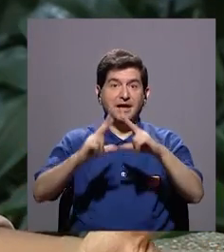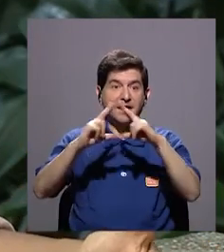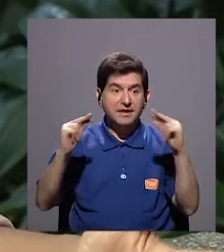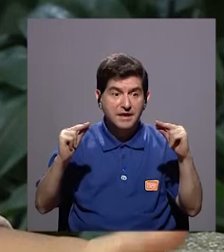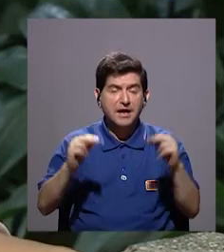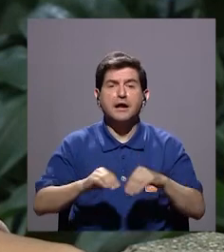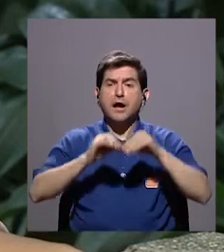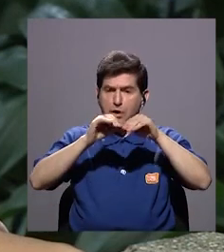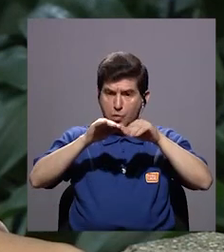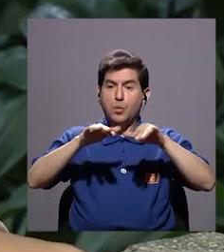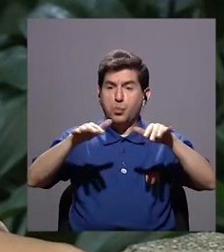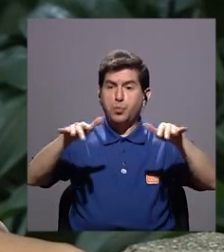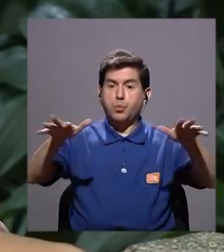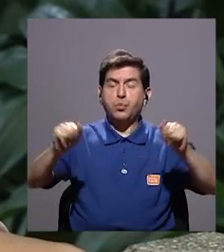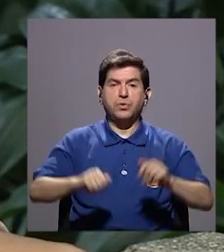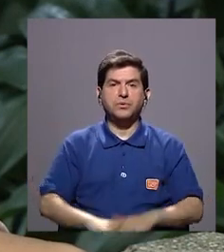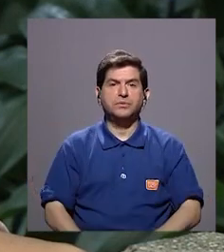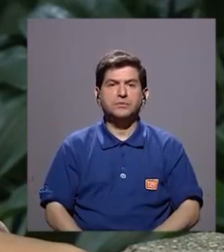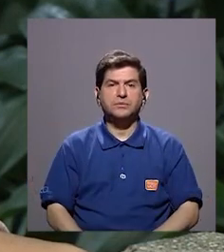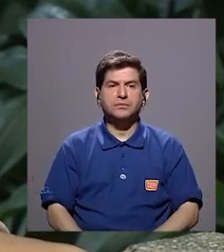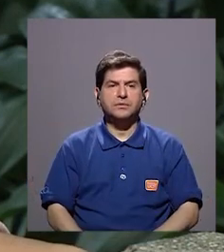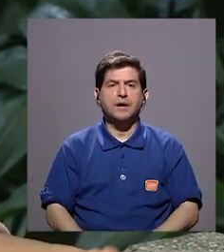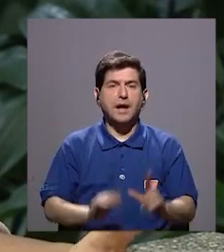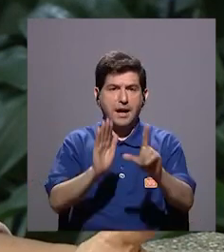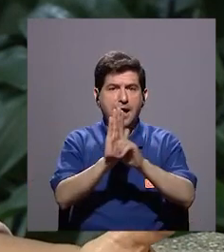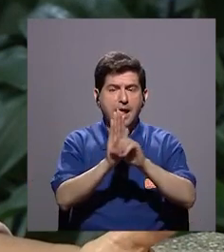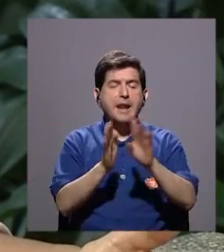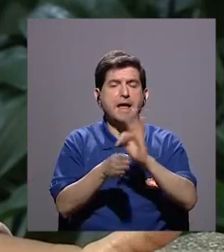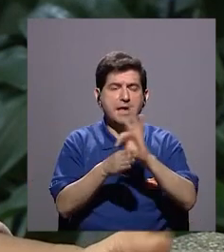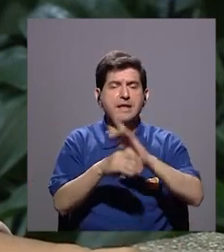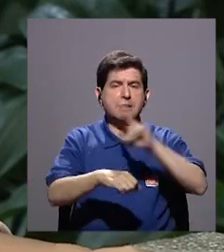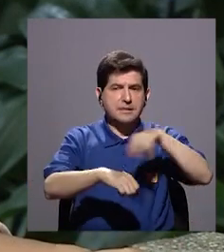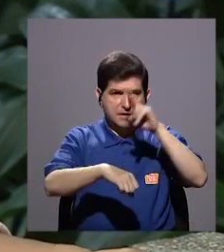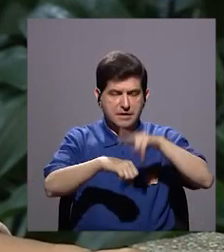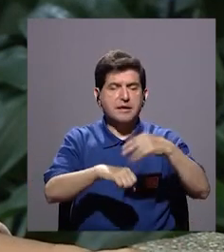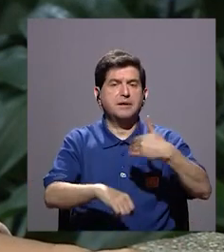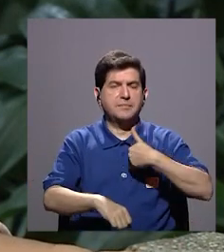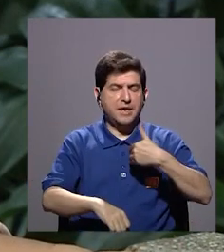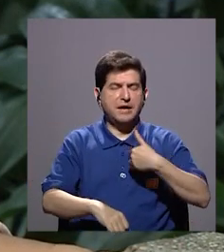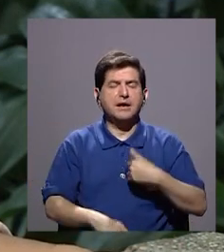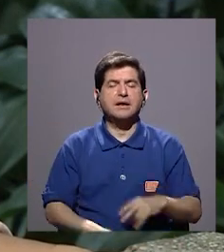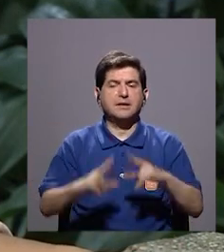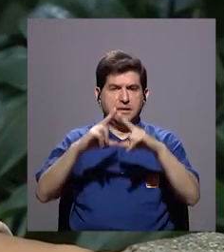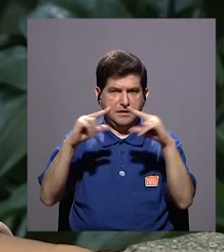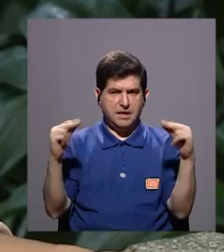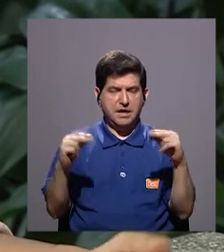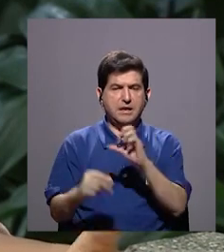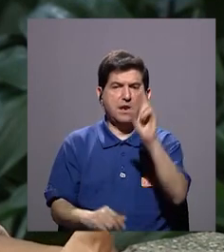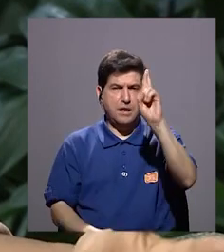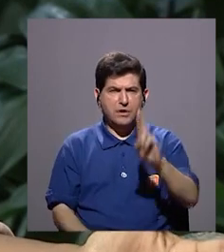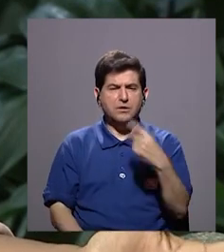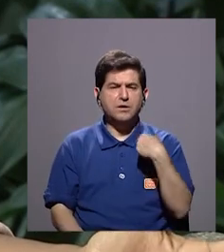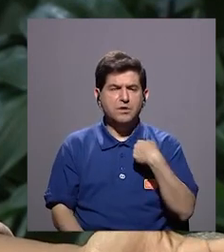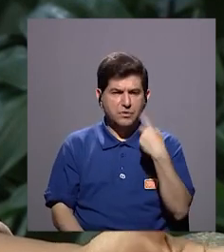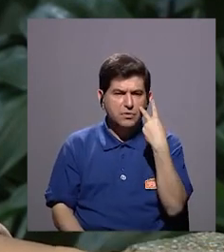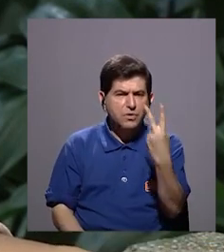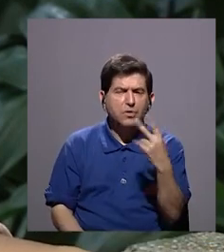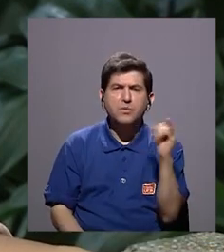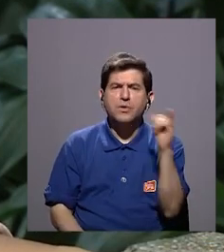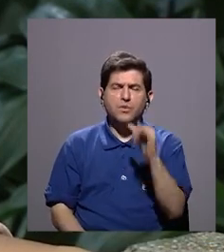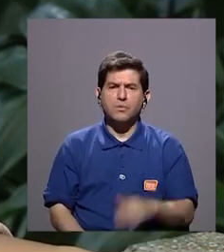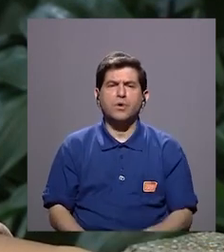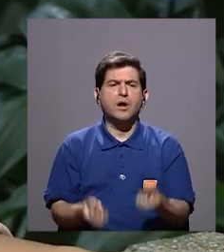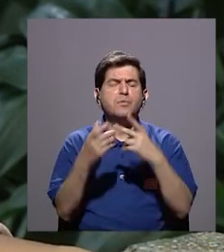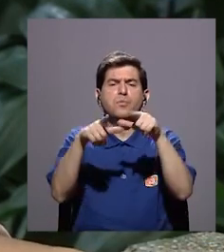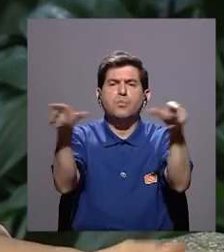en Nicaragua está bastante difundido. Hay una ley de terapias naturales en Nicaragua. Y aquí en Costa Rica yo veo también